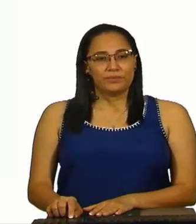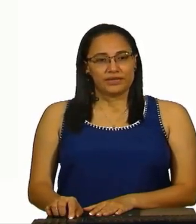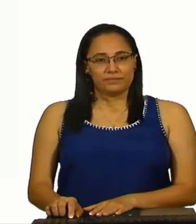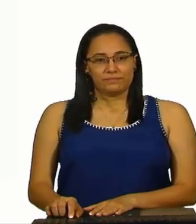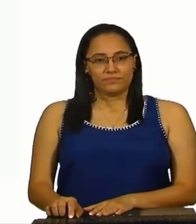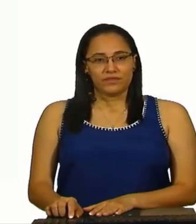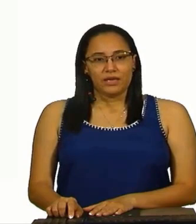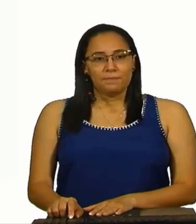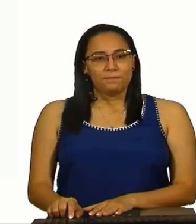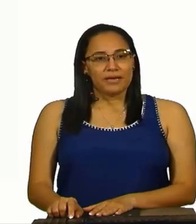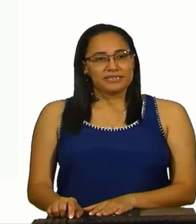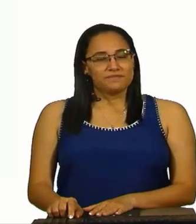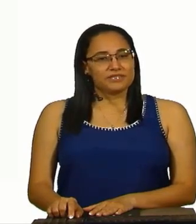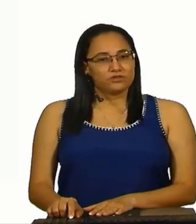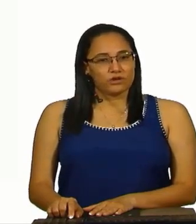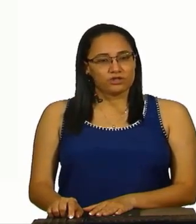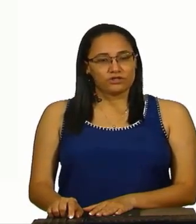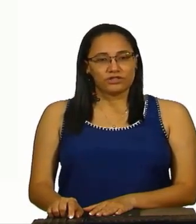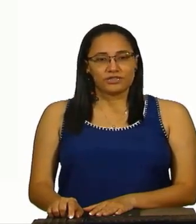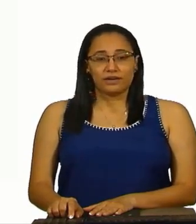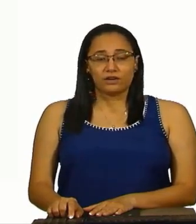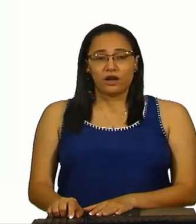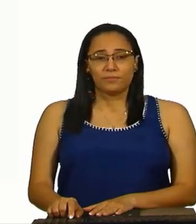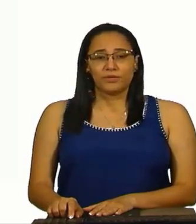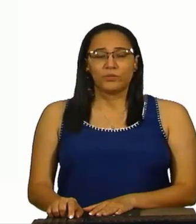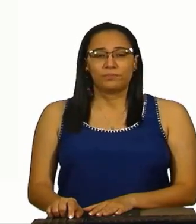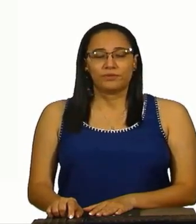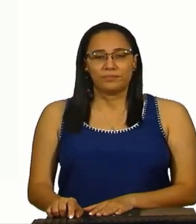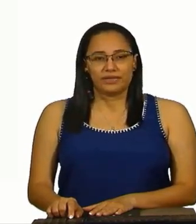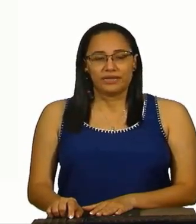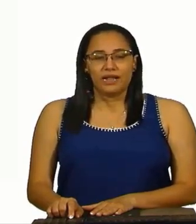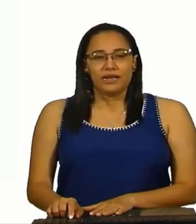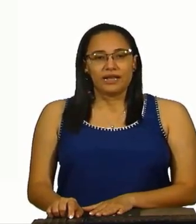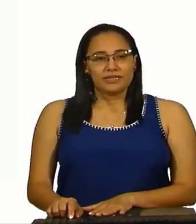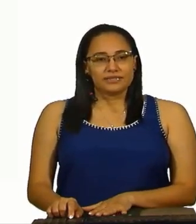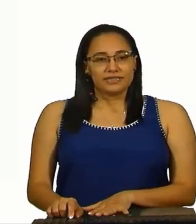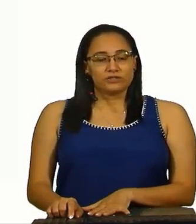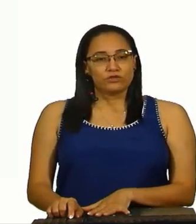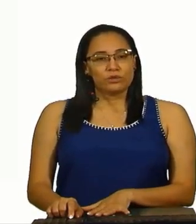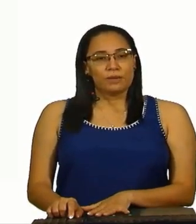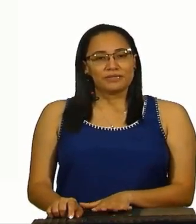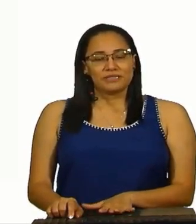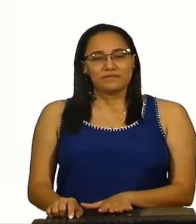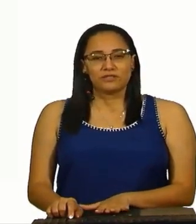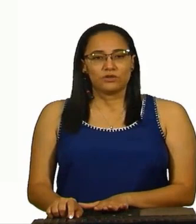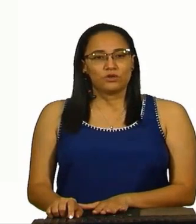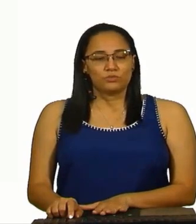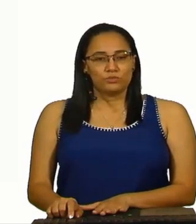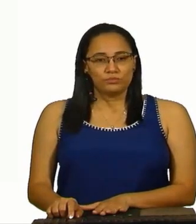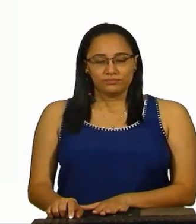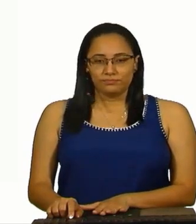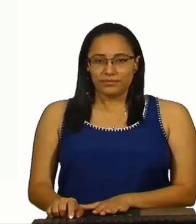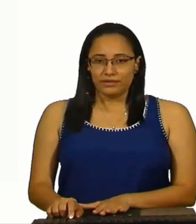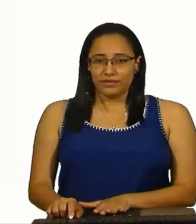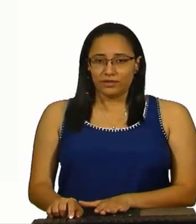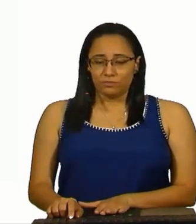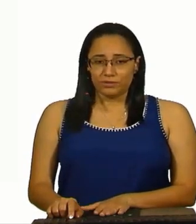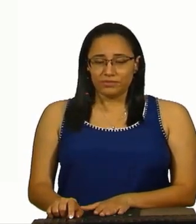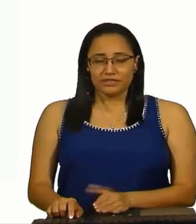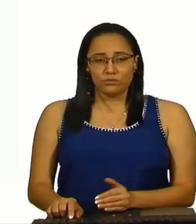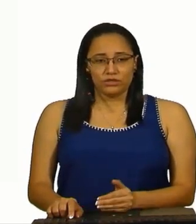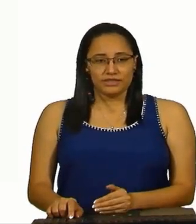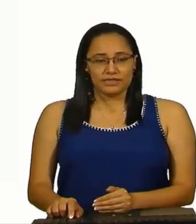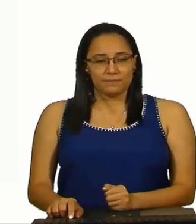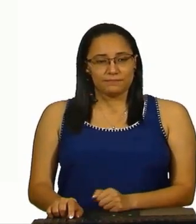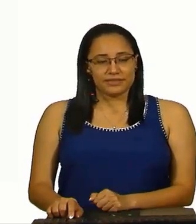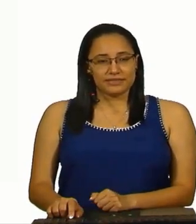Muy bien. Passive structures are common with permit. Las estructuras pasivas son comunes con